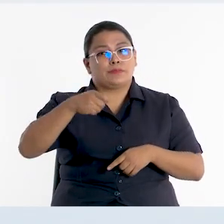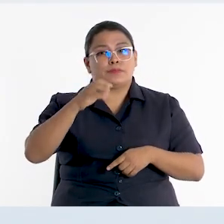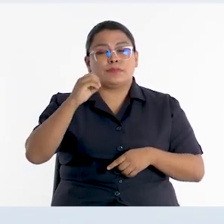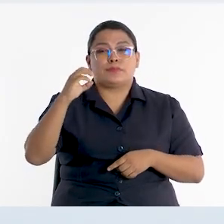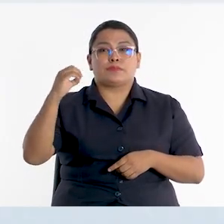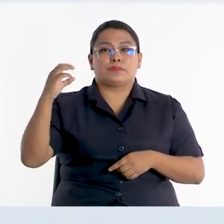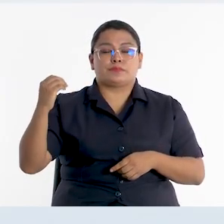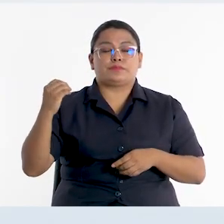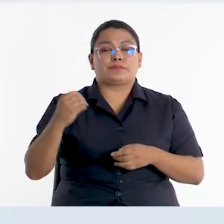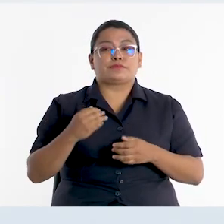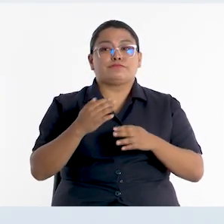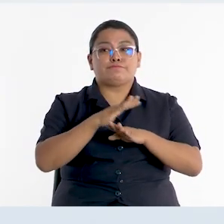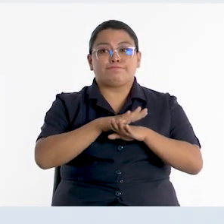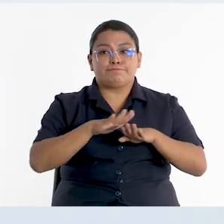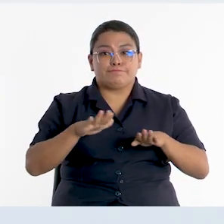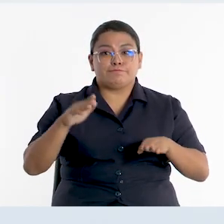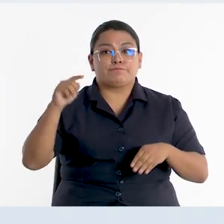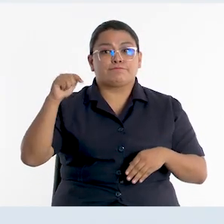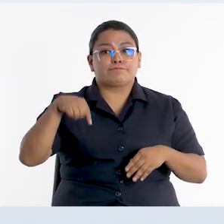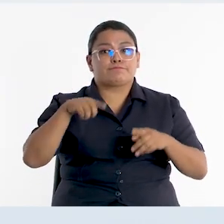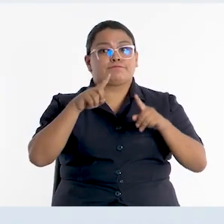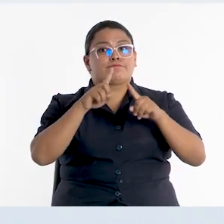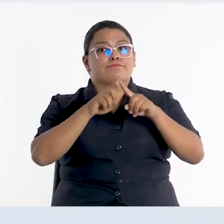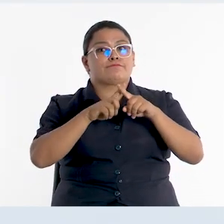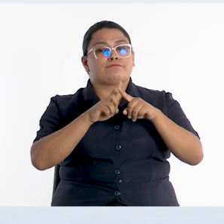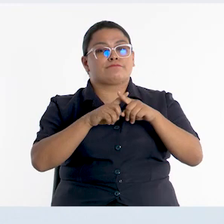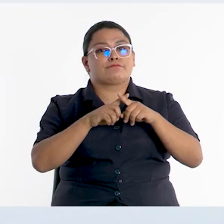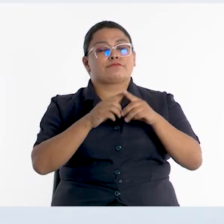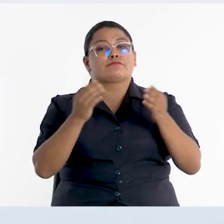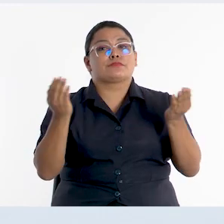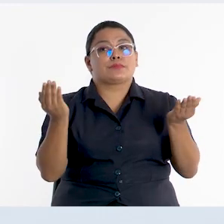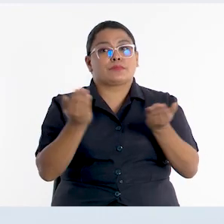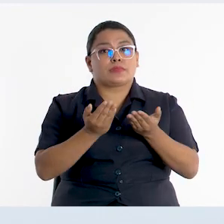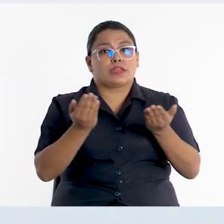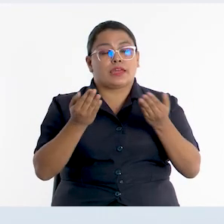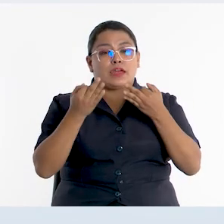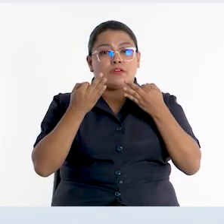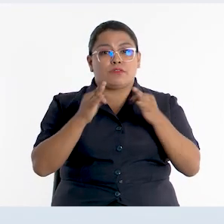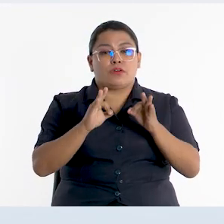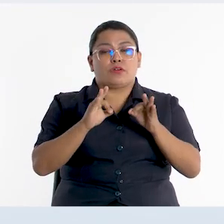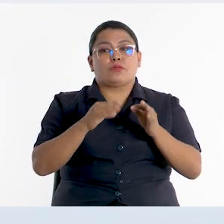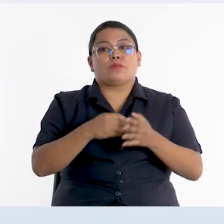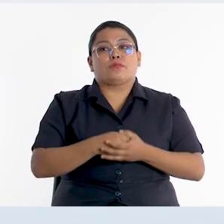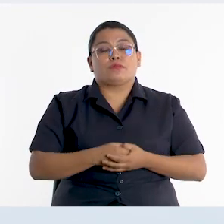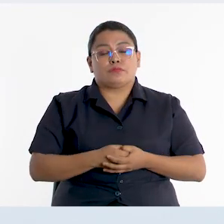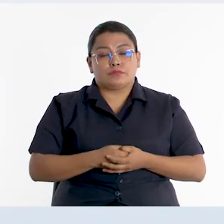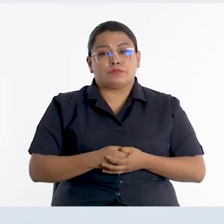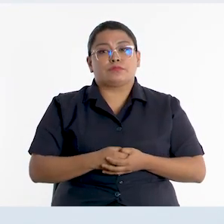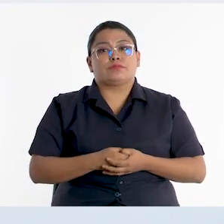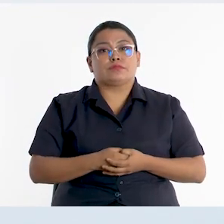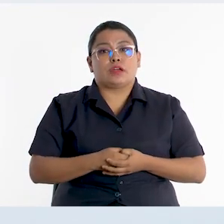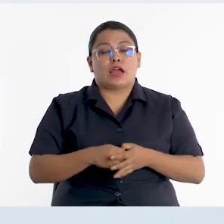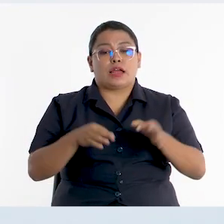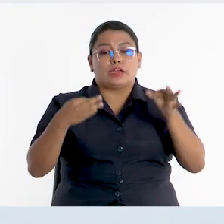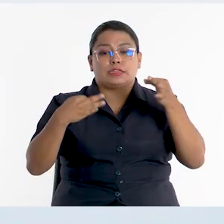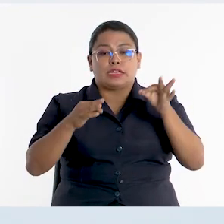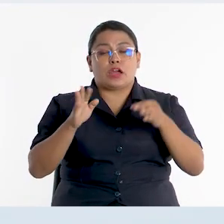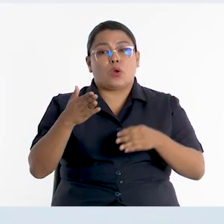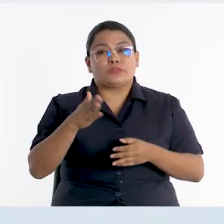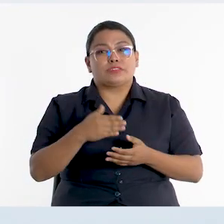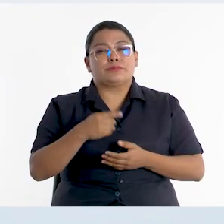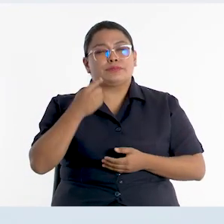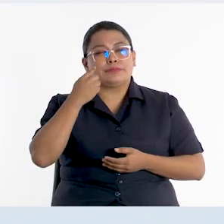6000. Hemos terminado con las multiplicaciones que se realizan en forma horizontal utilizando las